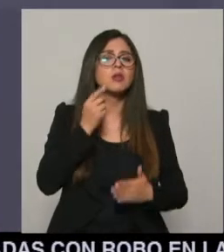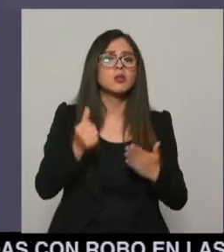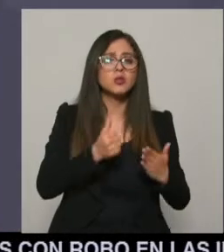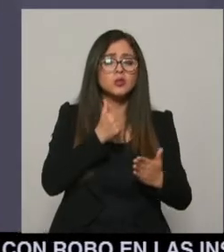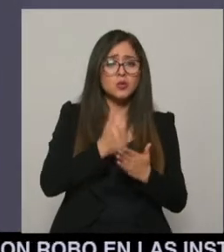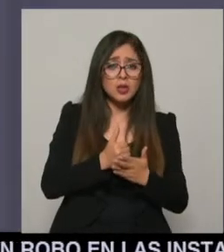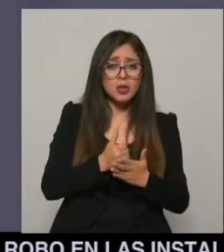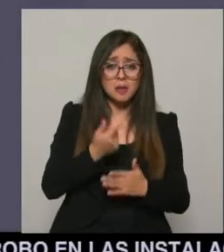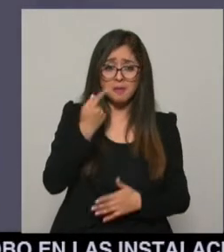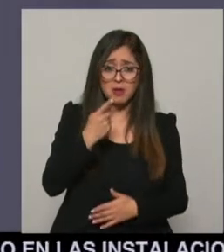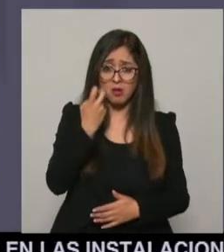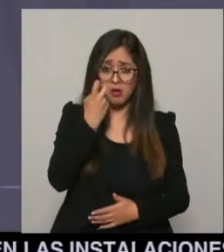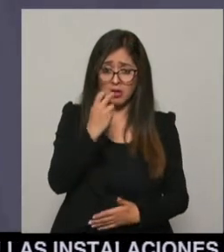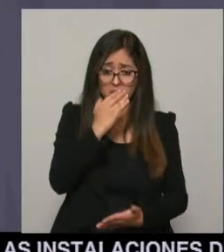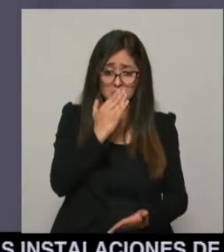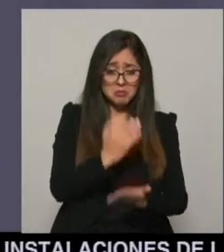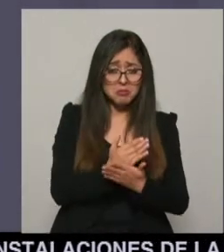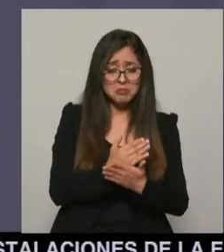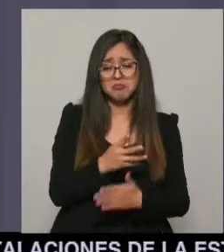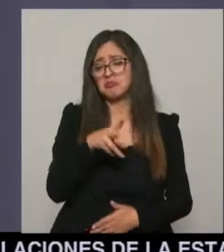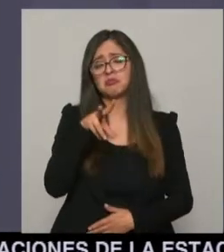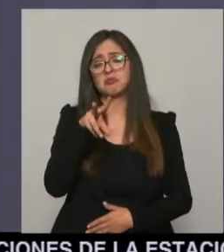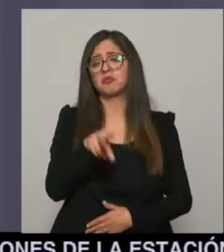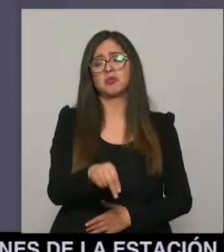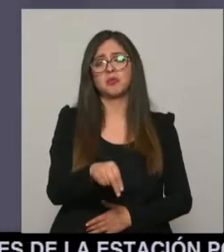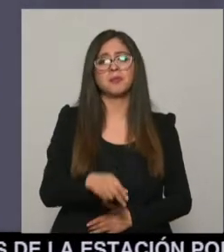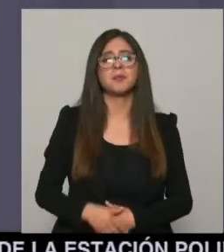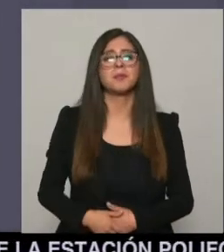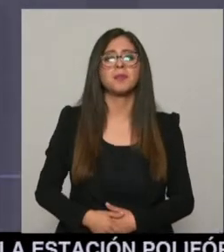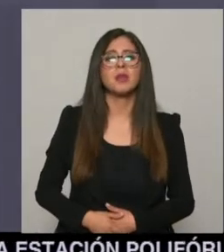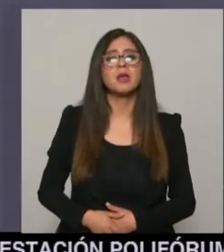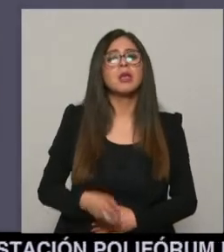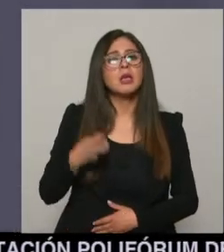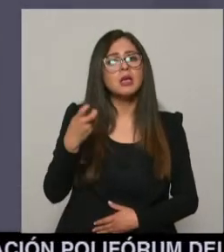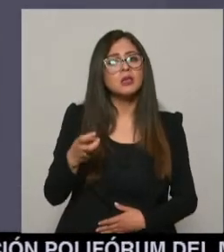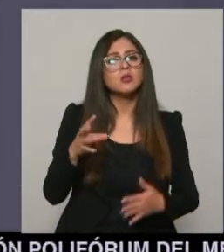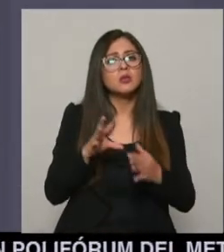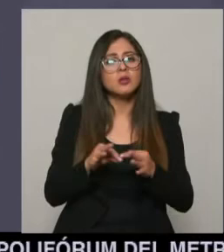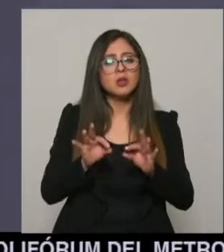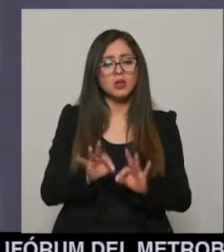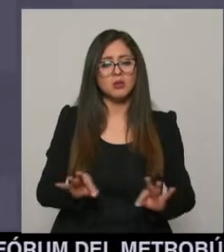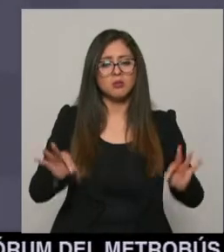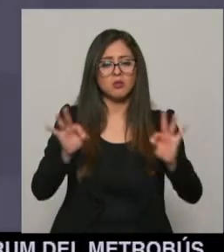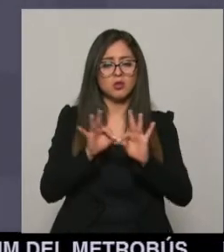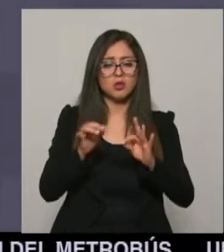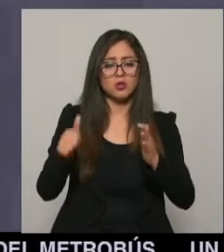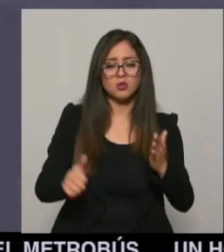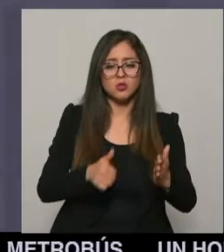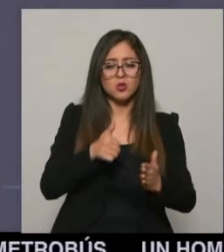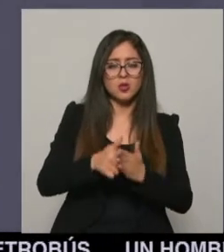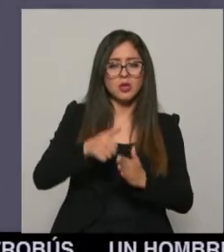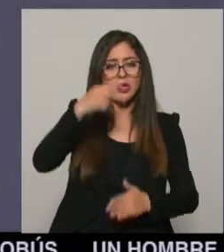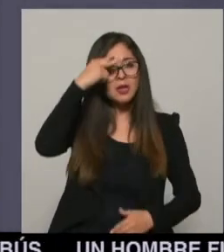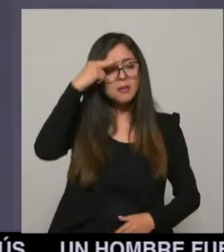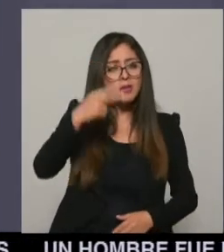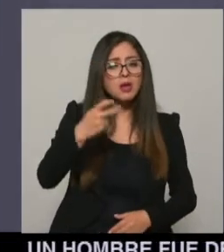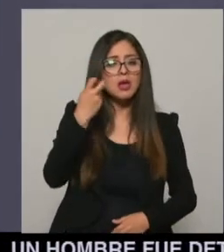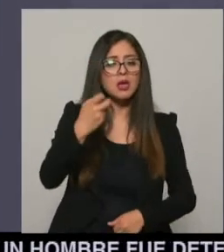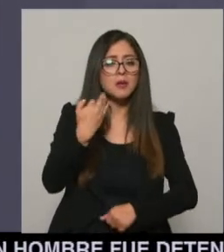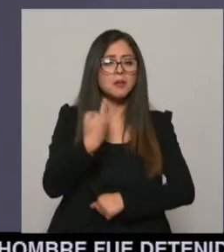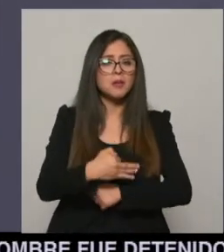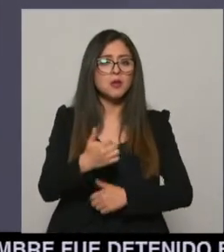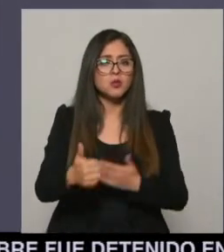nos va a detener, perdón Mariana, nada más para señalar situaciones muy importantes en la ciudad. que son pendientes todavía con los ciudadanos. El